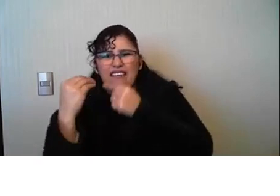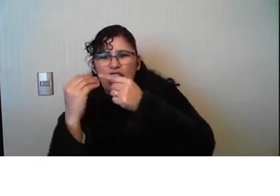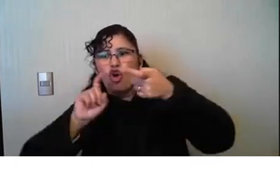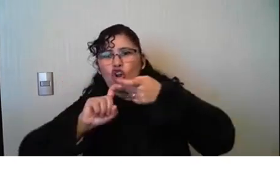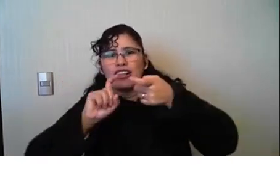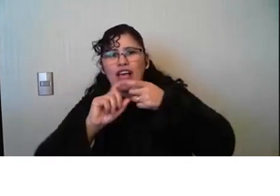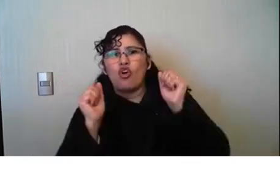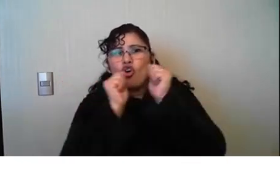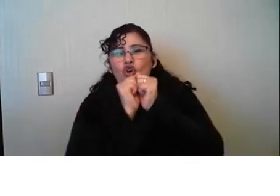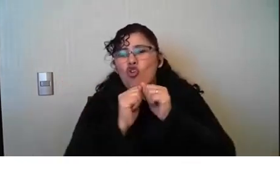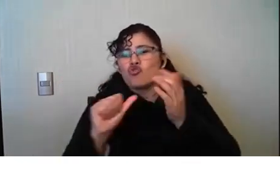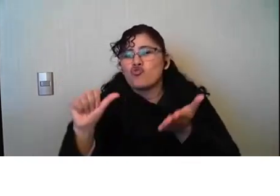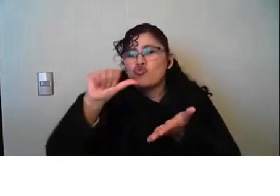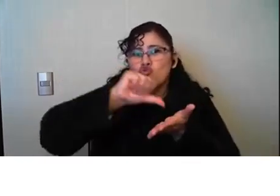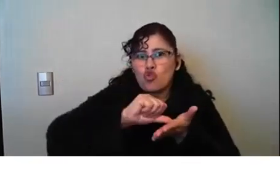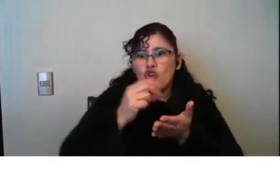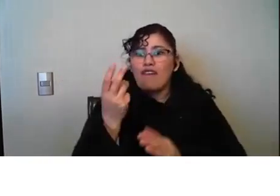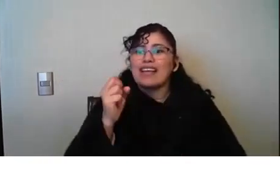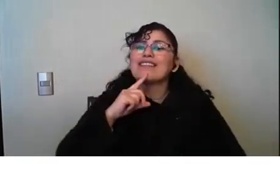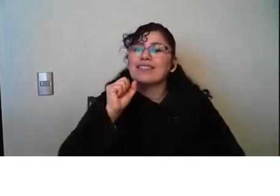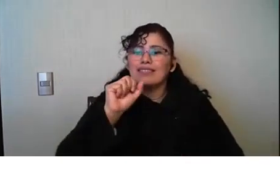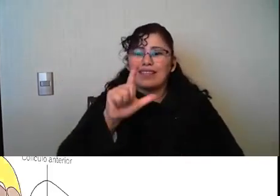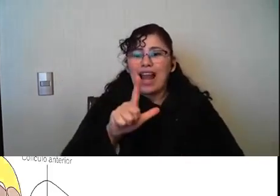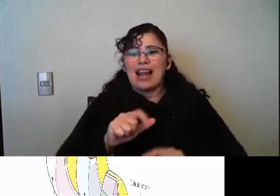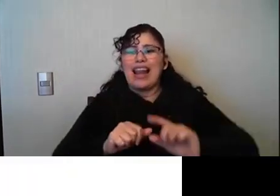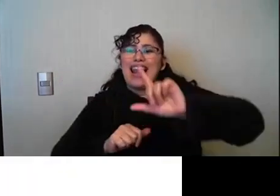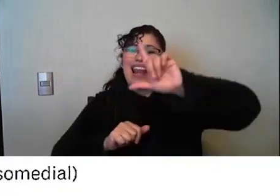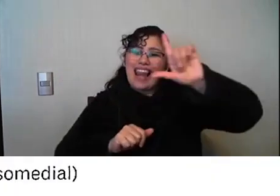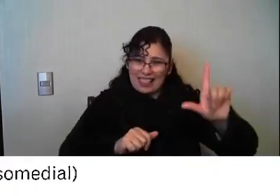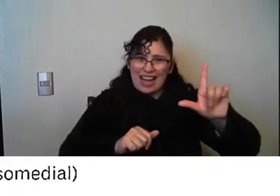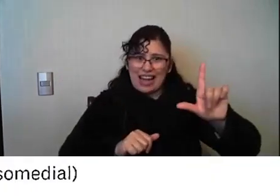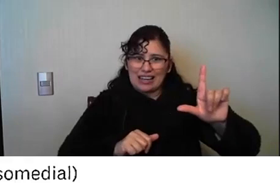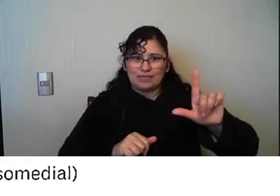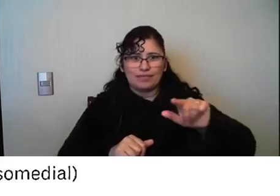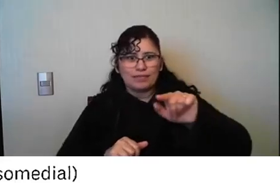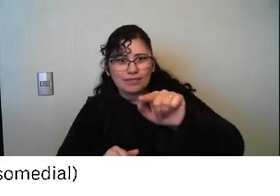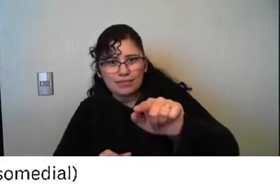ventral lateral. Es decir, con este que está acá.